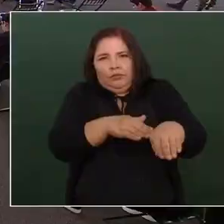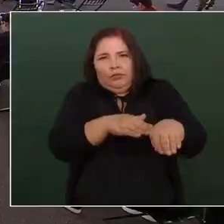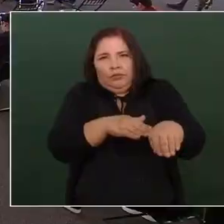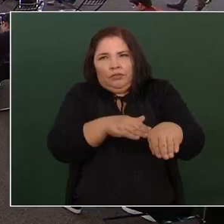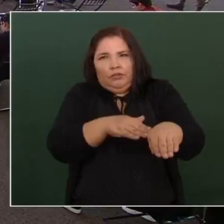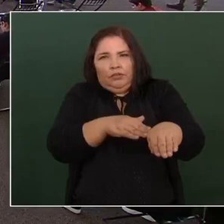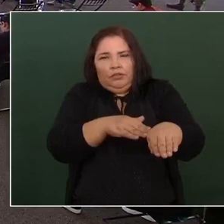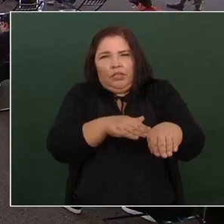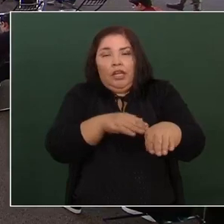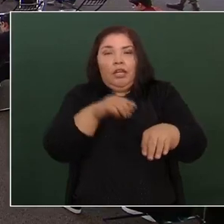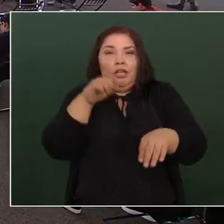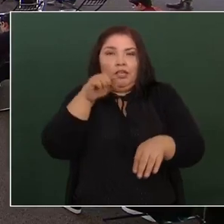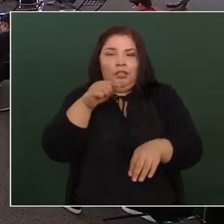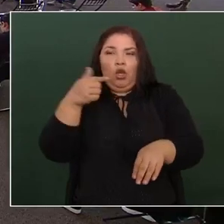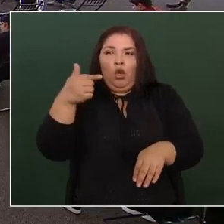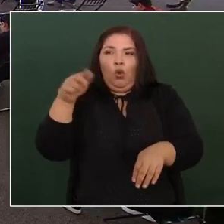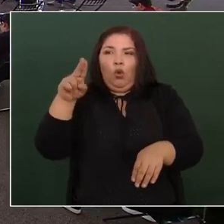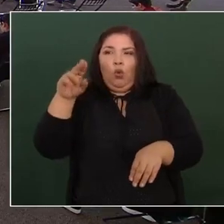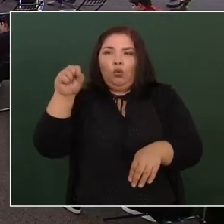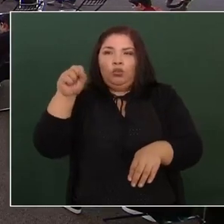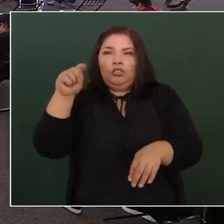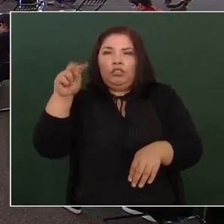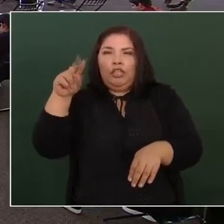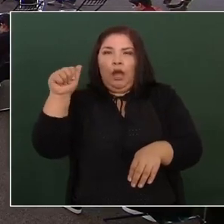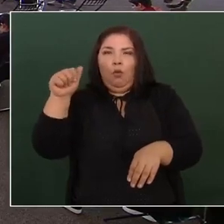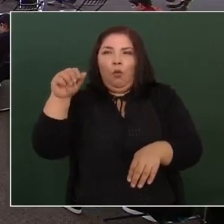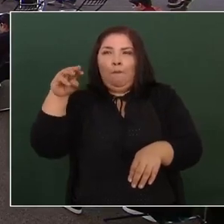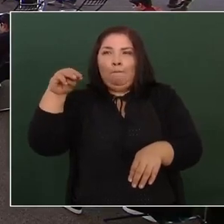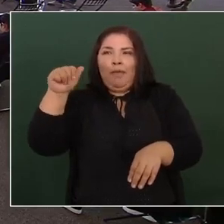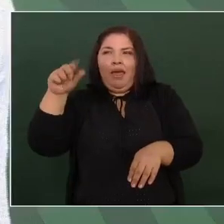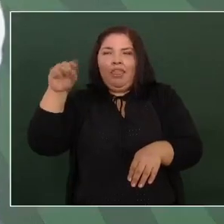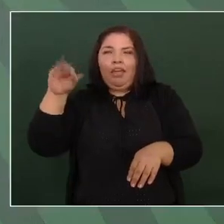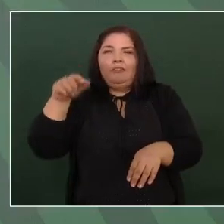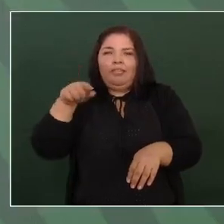Y este Gustavo Madero se atrevió